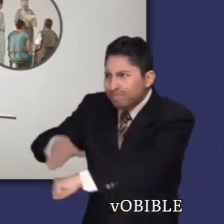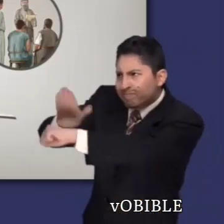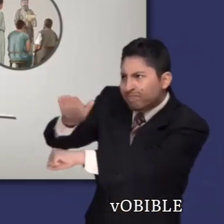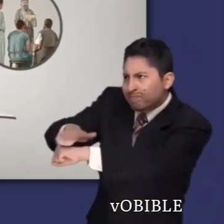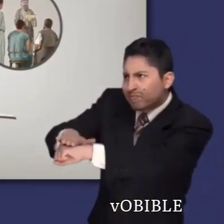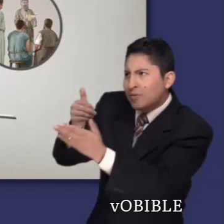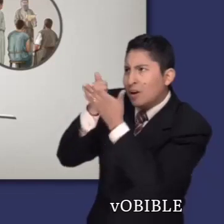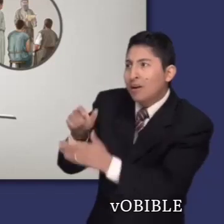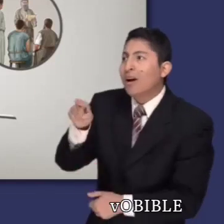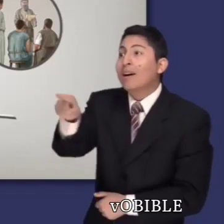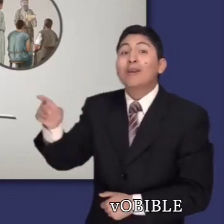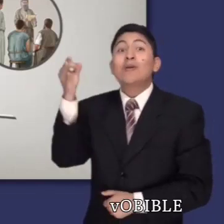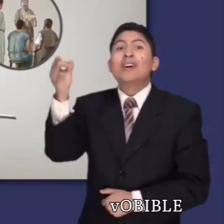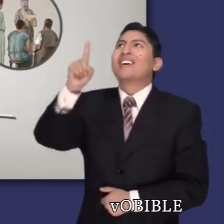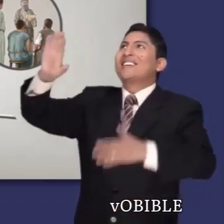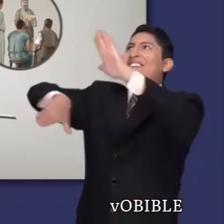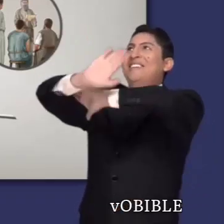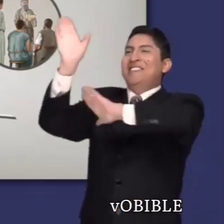heredar el reino de Dios.